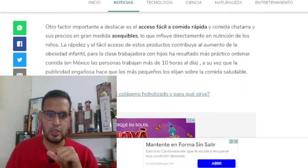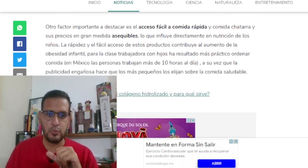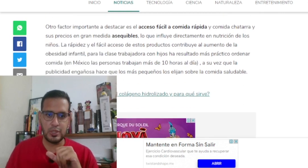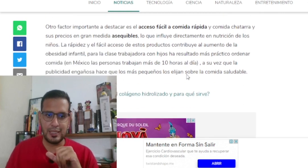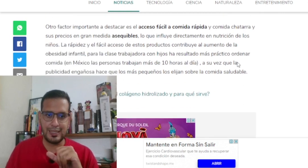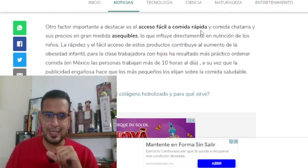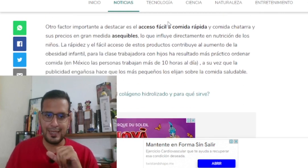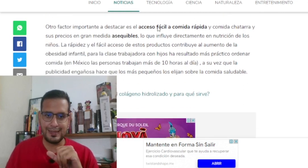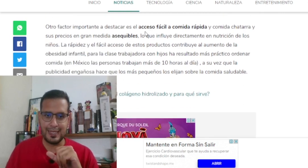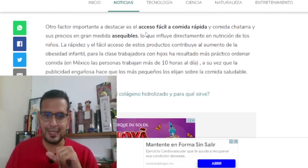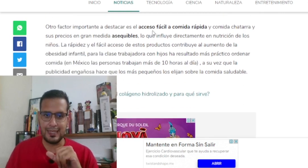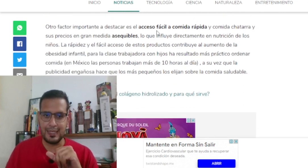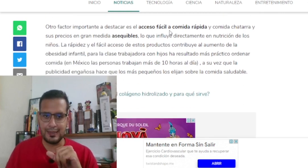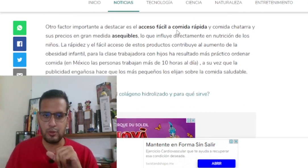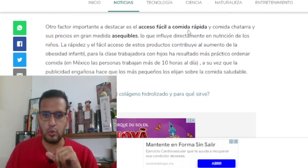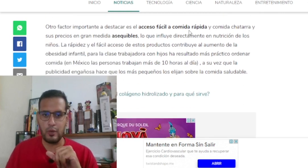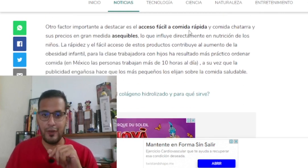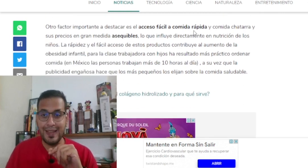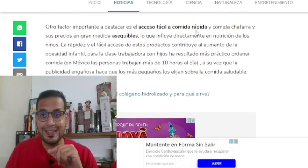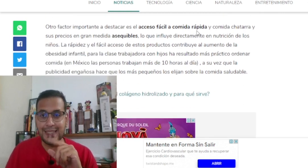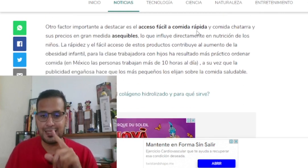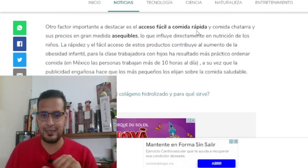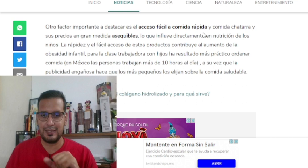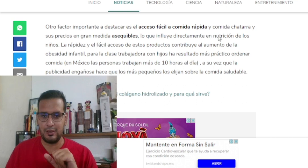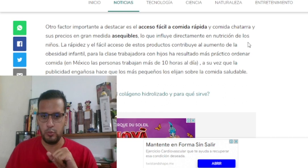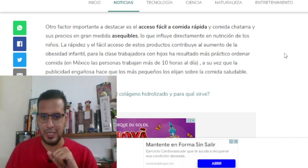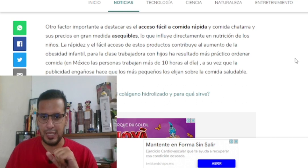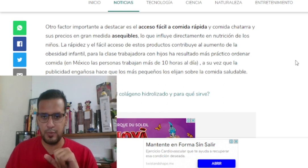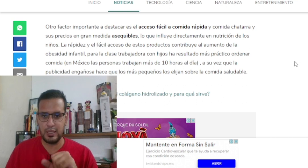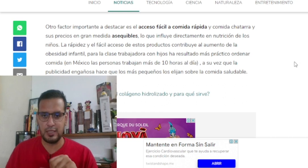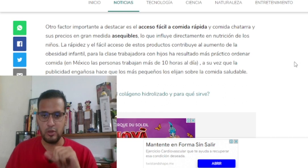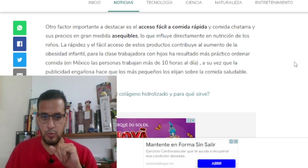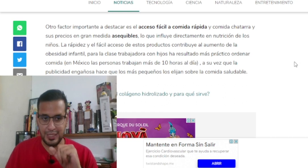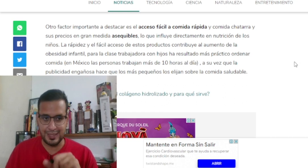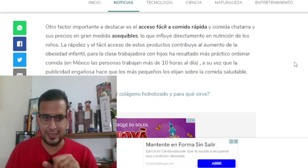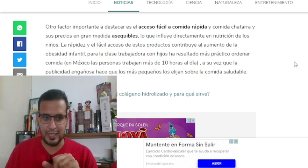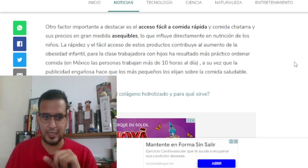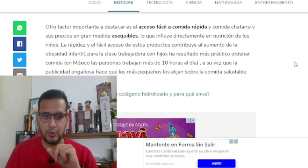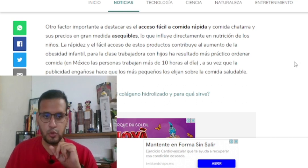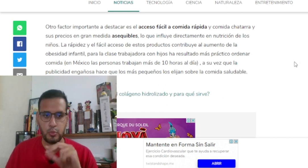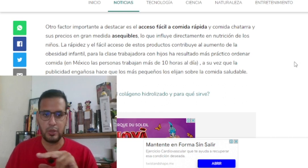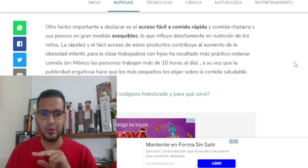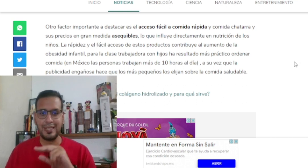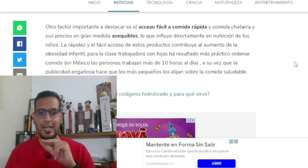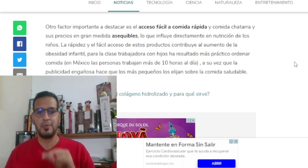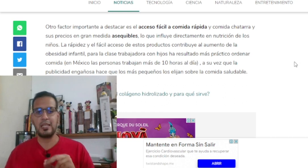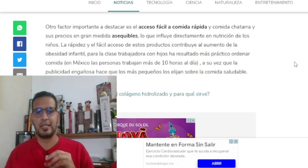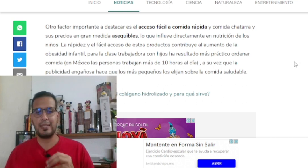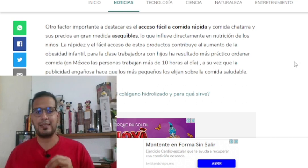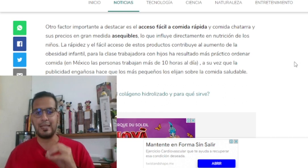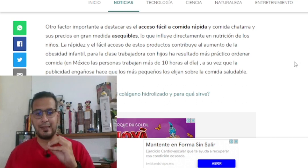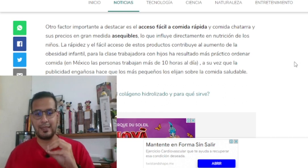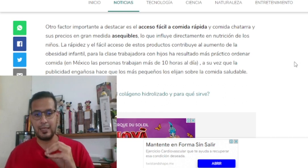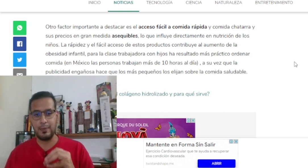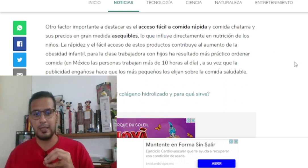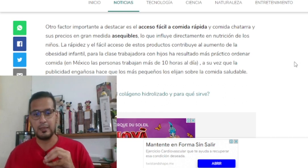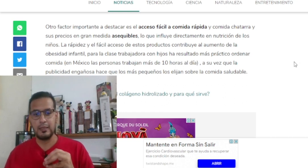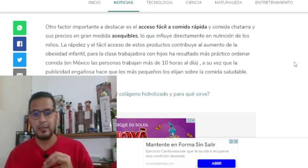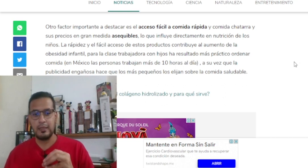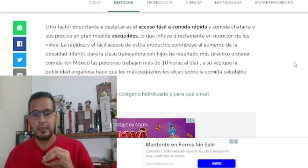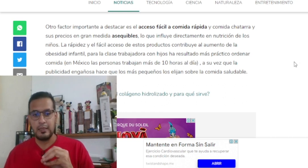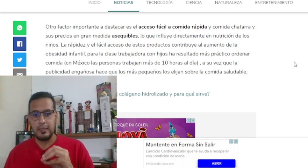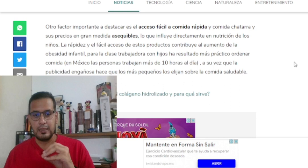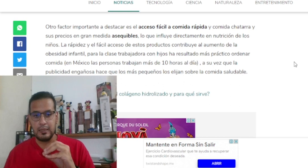¿Qué factor importante a destacar? Que el acceso fácil a comida rápida y comida chatarra y sus precios en gran medida es